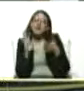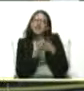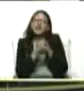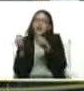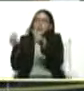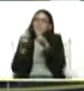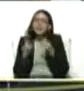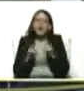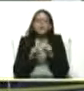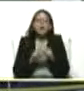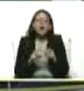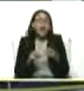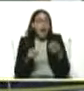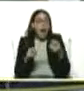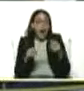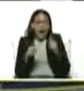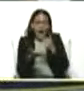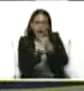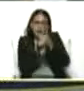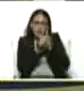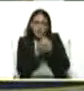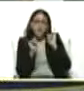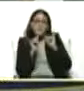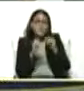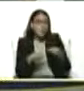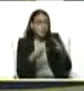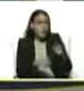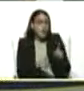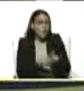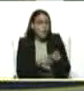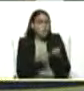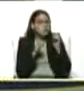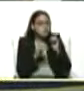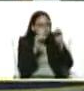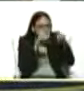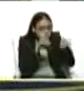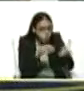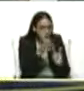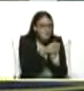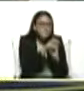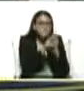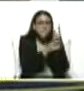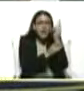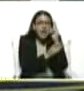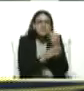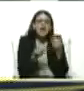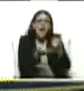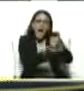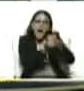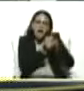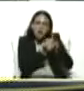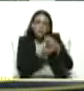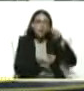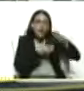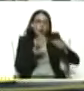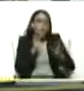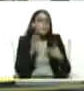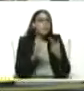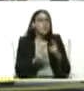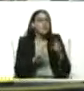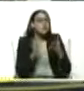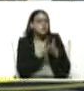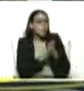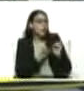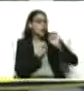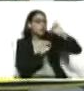nanofertilizantes que nos permitan nutrir las plantas en condiciones de estrés hídrico. Una propuesta parte que tiene que ver con el uso de biocontroladores para